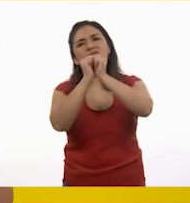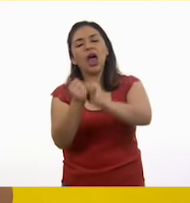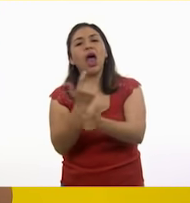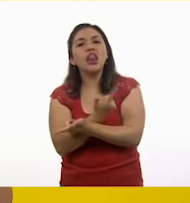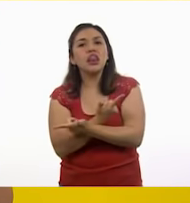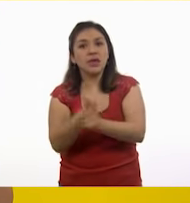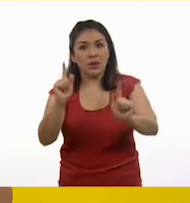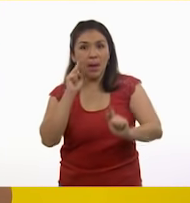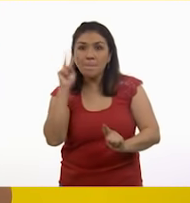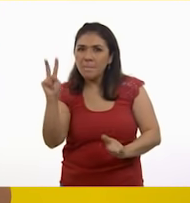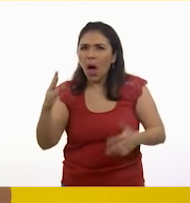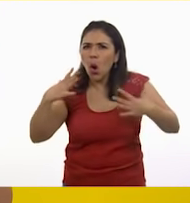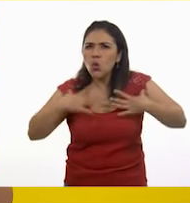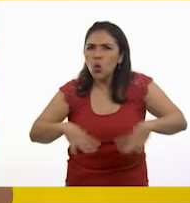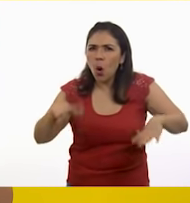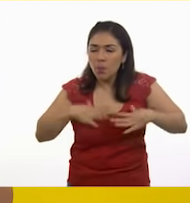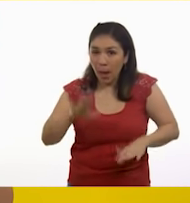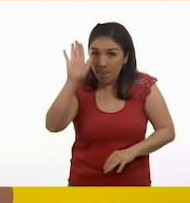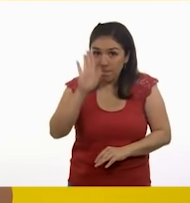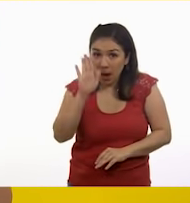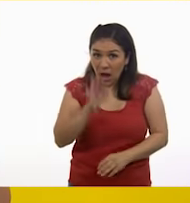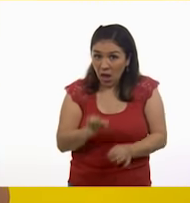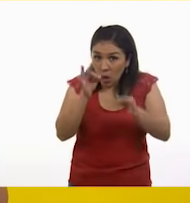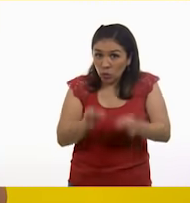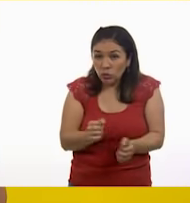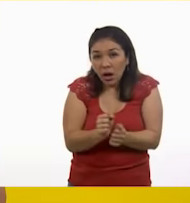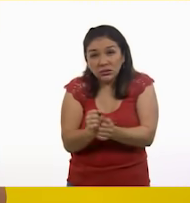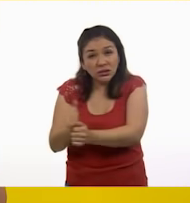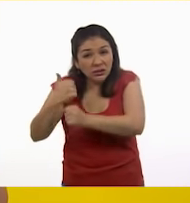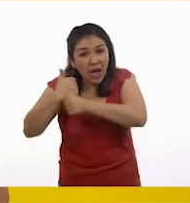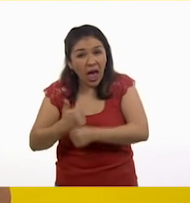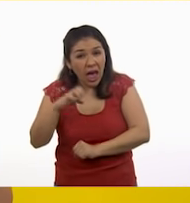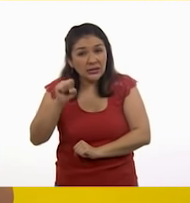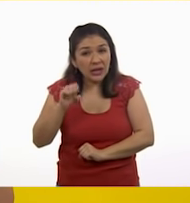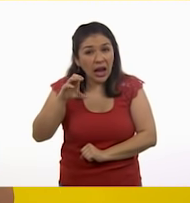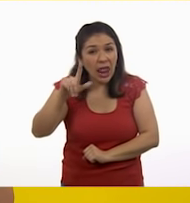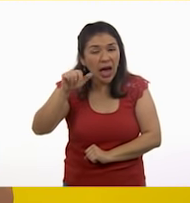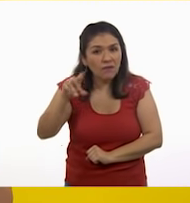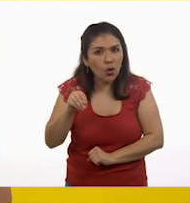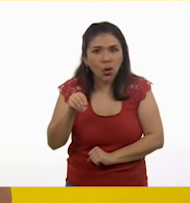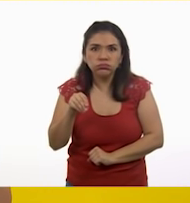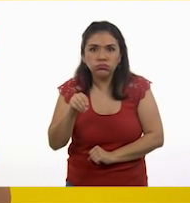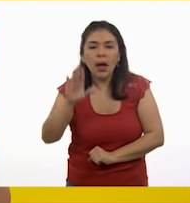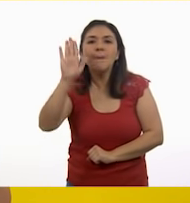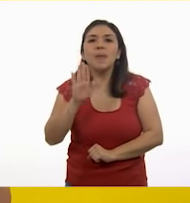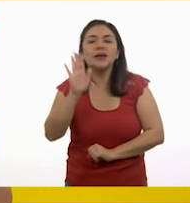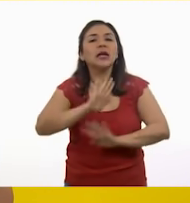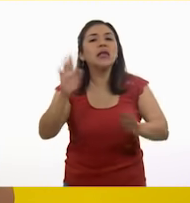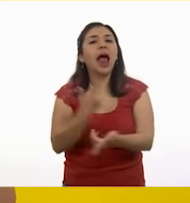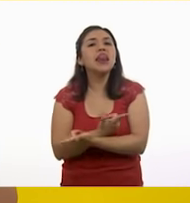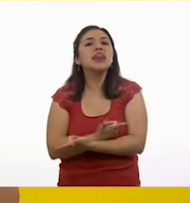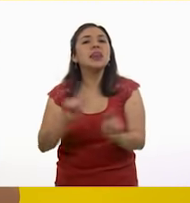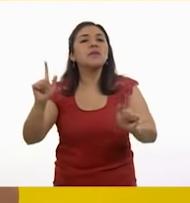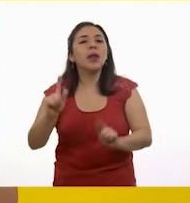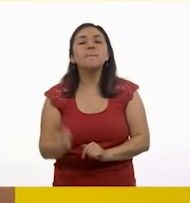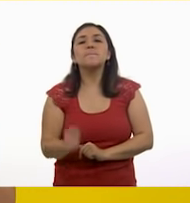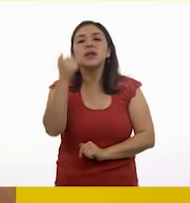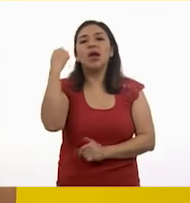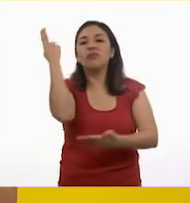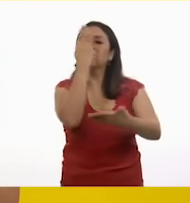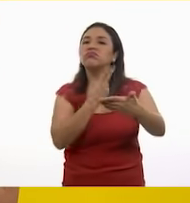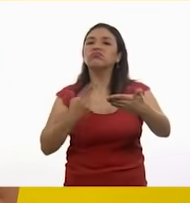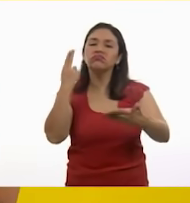no parece esclava entonces puede ser el primer retrato después de ser esclavo y